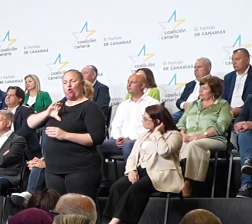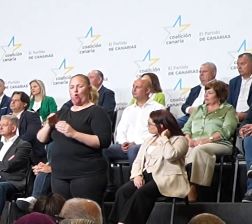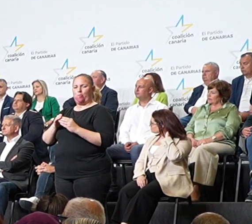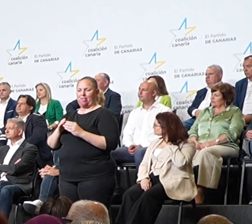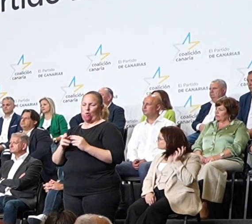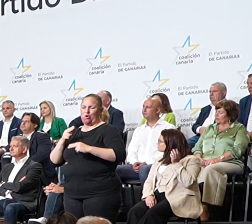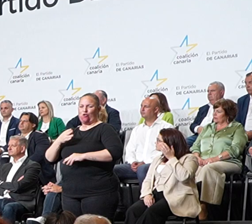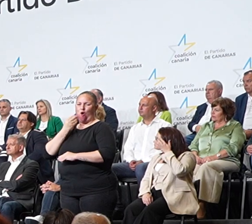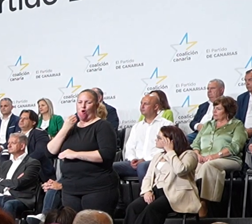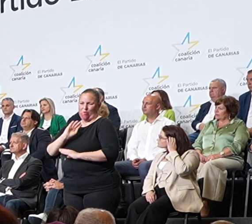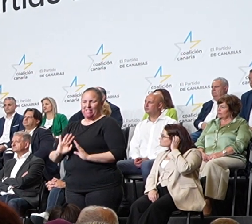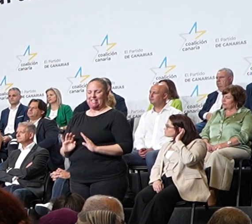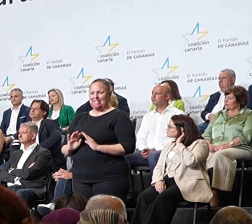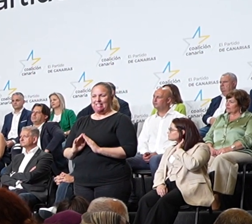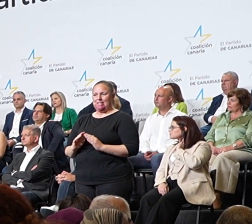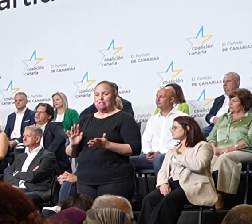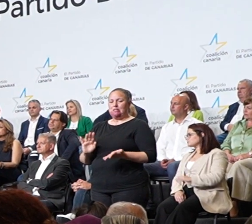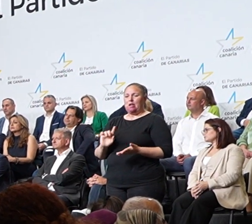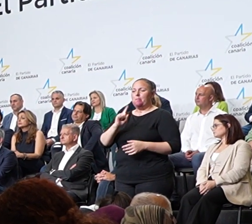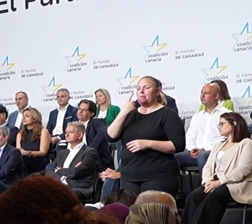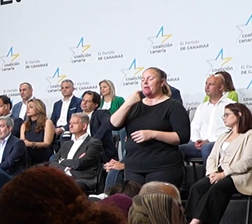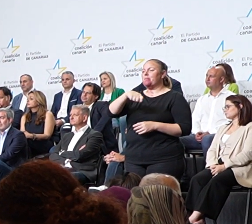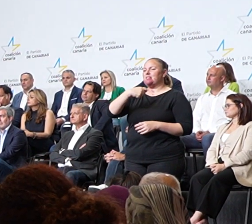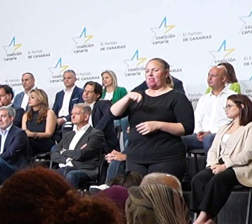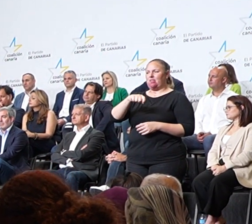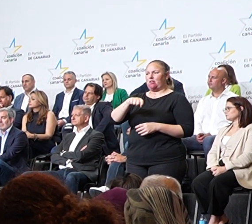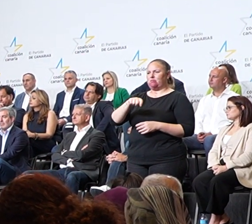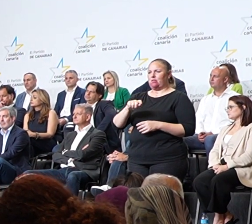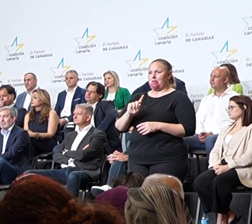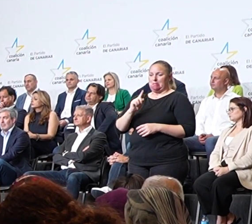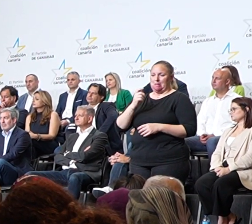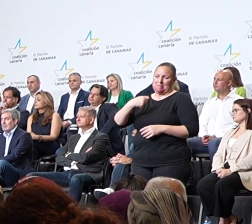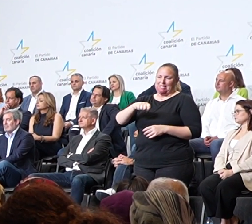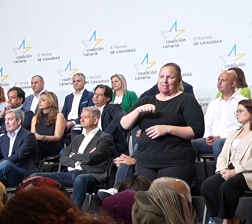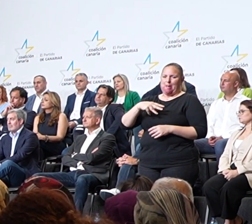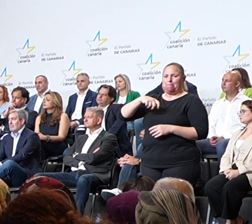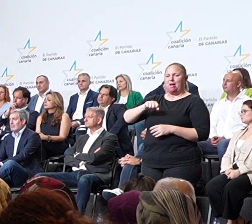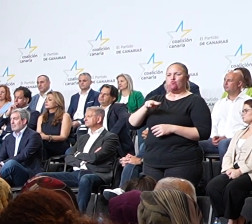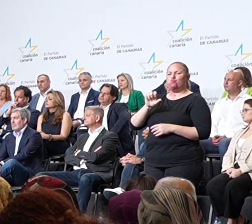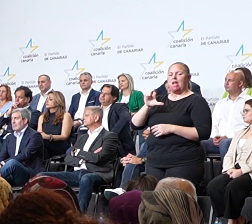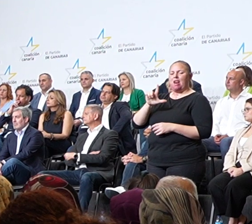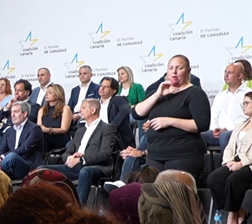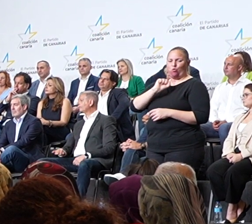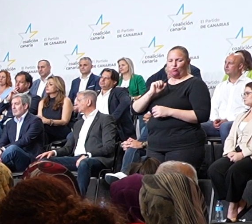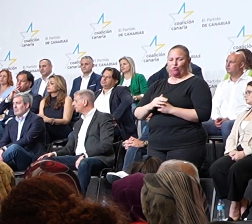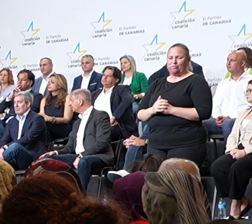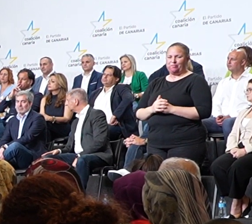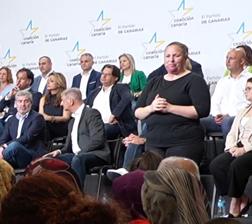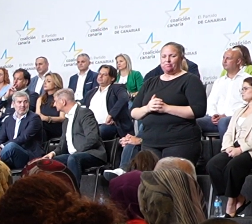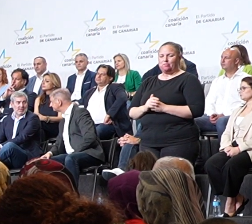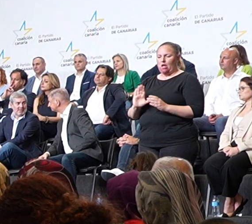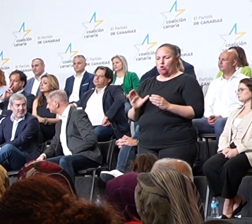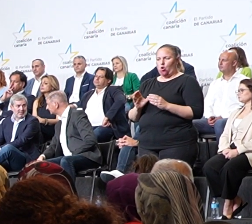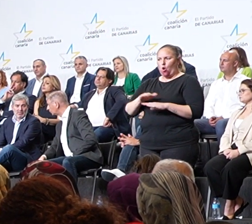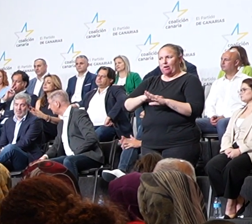joven. Y el primer presidente, su primer presidente, Manuel Hermoso, tenía en su